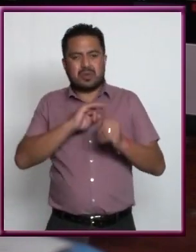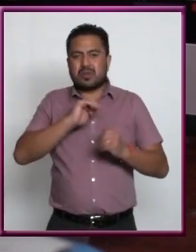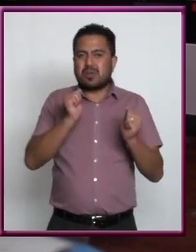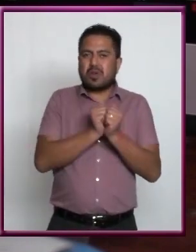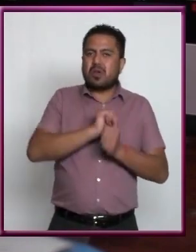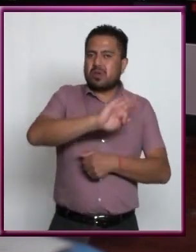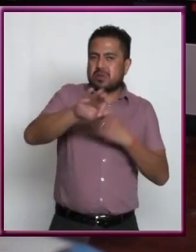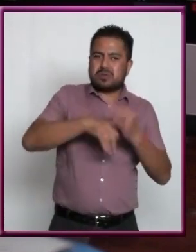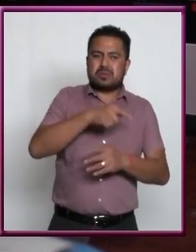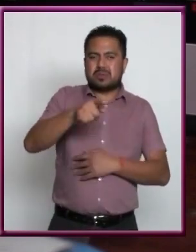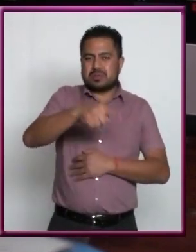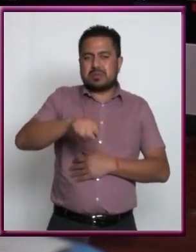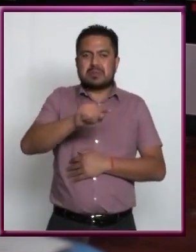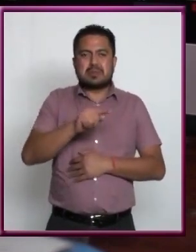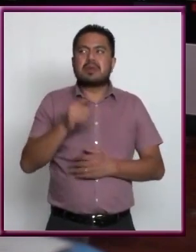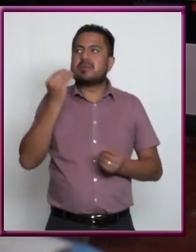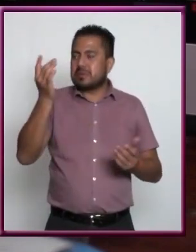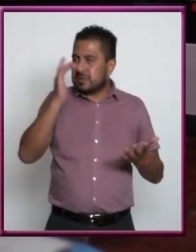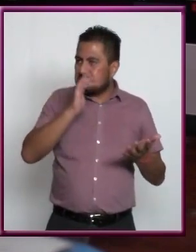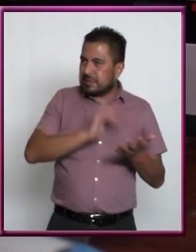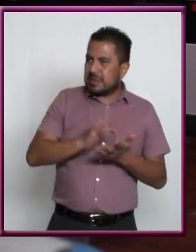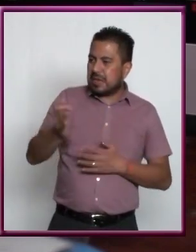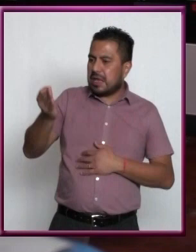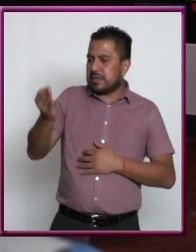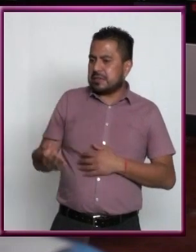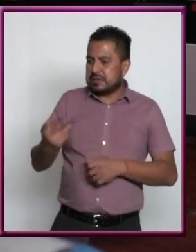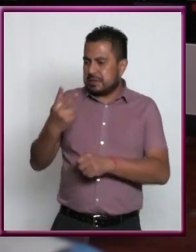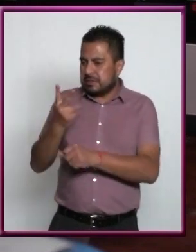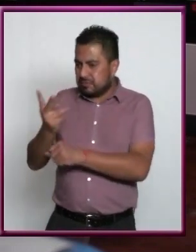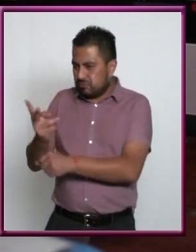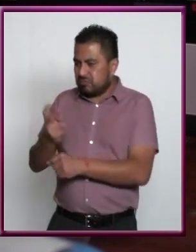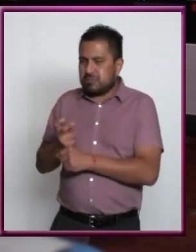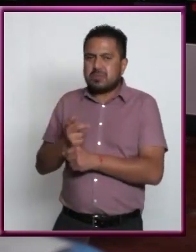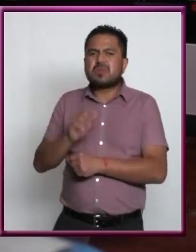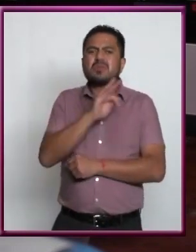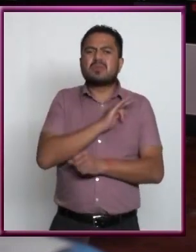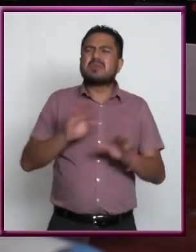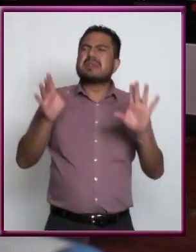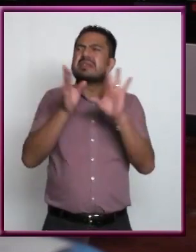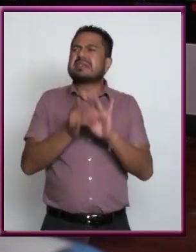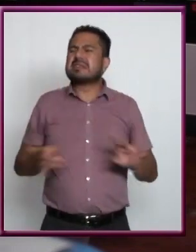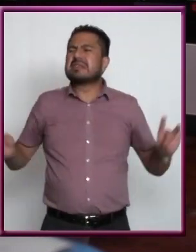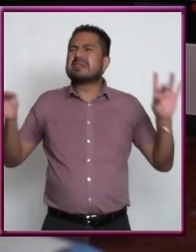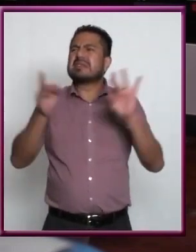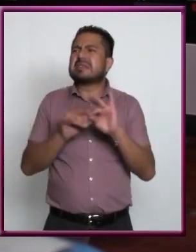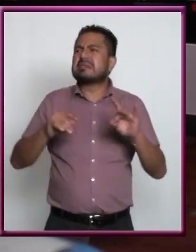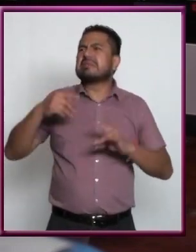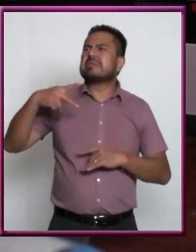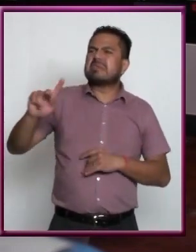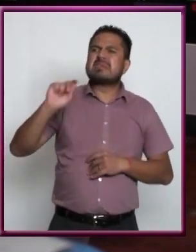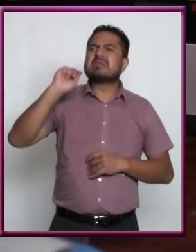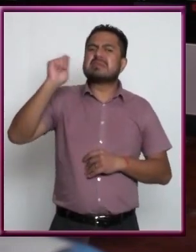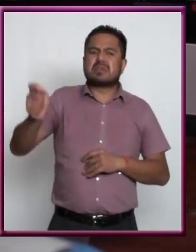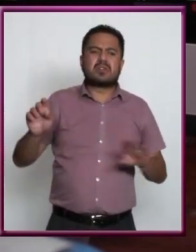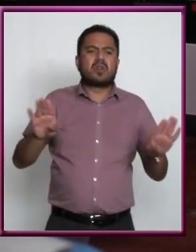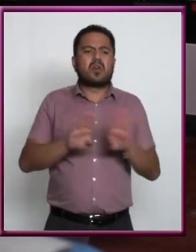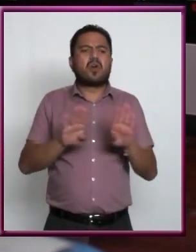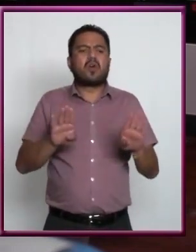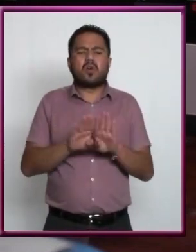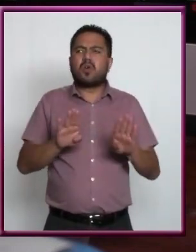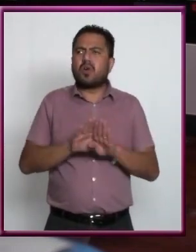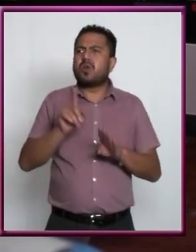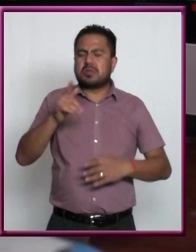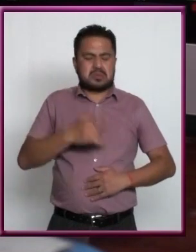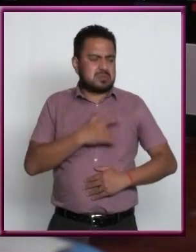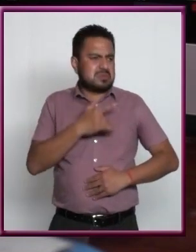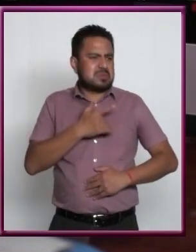todos ustedes. Buenos días. Muchas gracias por aceptar la invitación. ¿Nos podrías platicar un poquito de ¿Cómo fue que